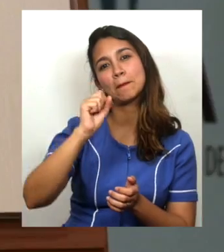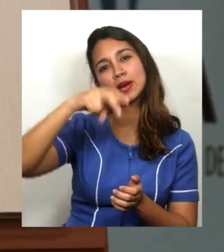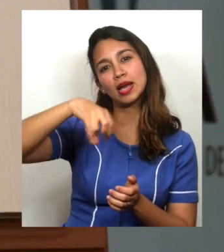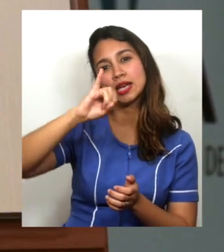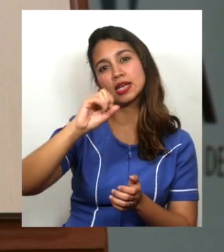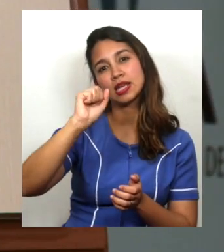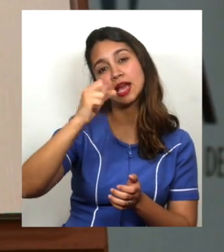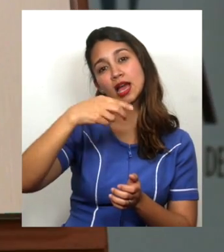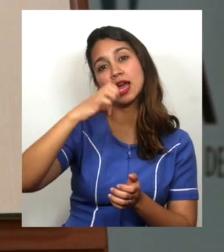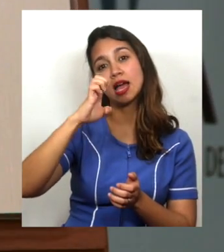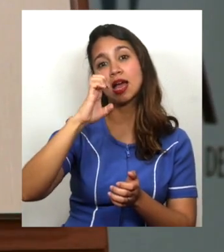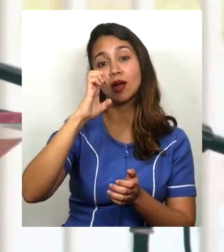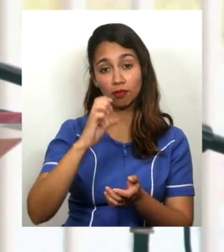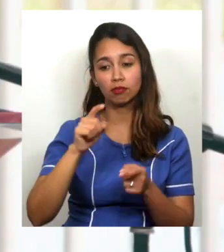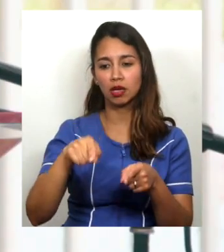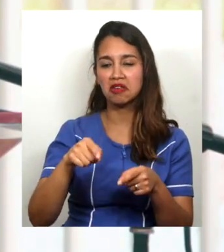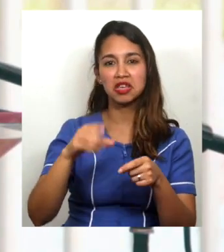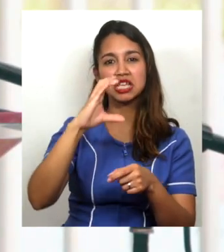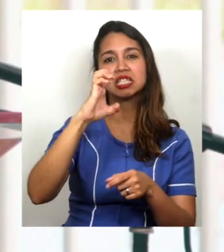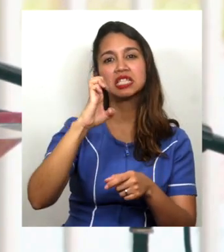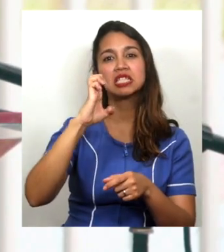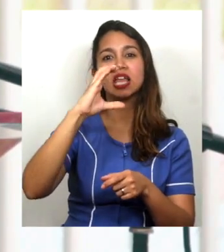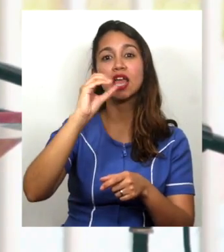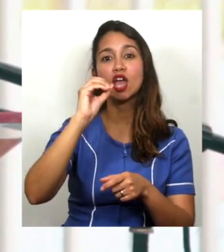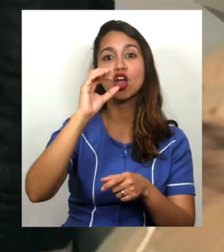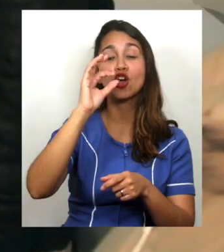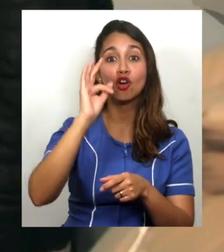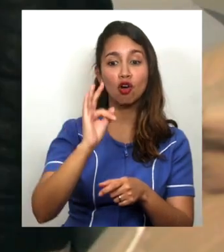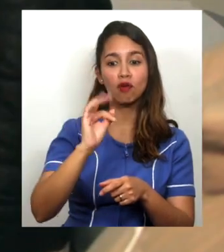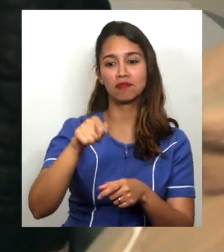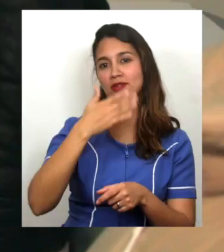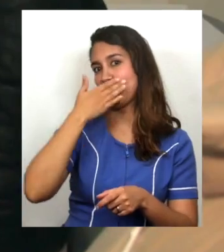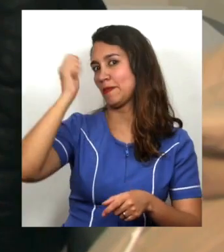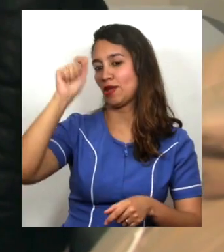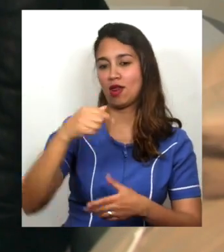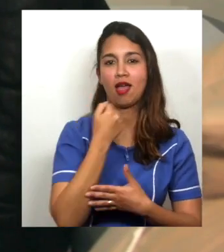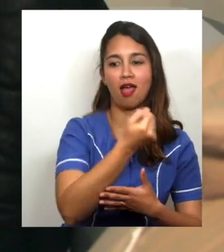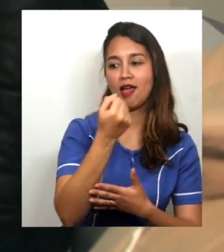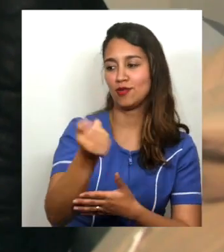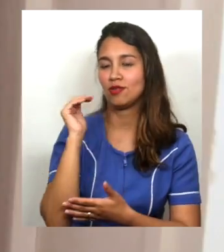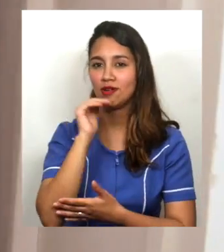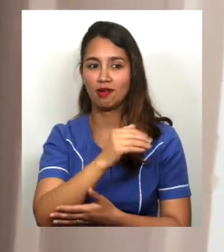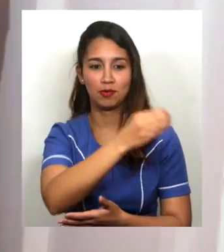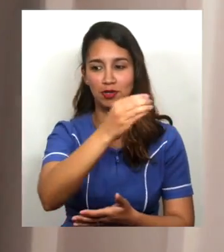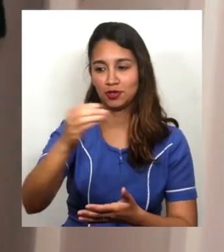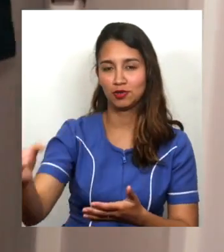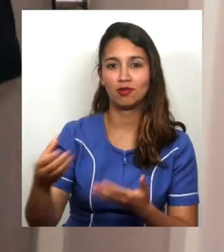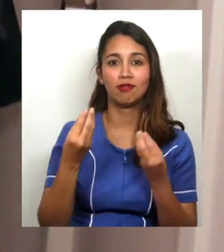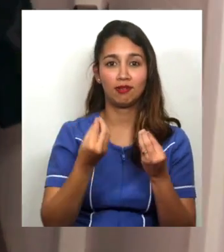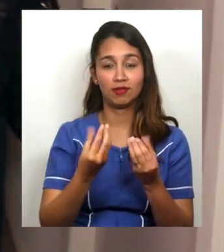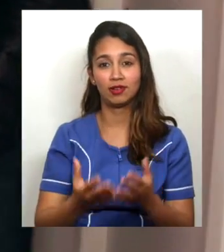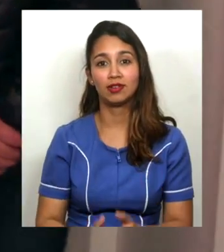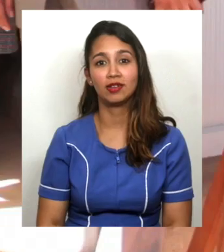la localidad de Paniagüe, que desde hoy ya cuenta con este moderno SECOF, que sin duda mejorará la oportunidad, calidad y equidad